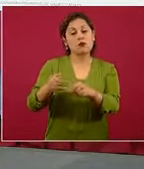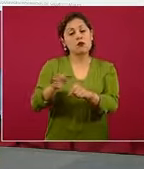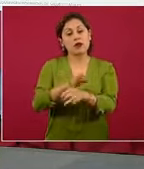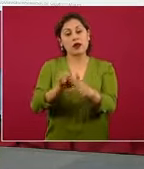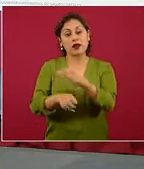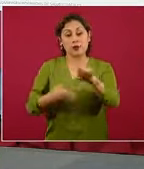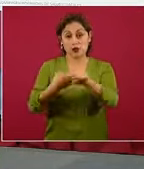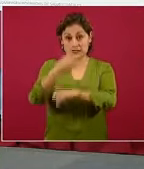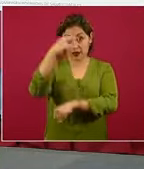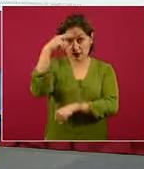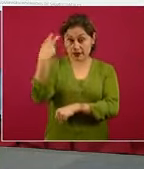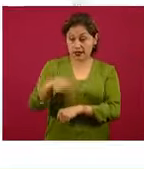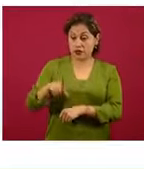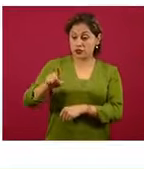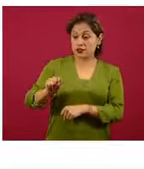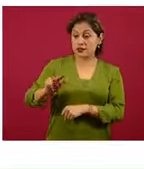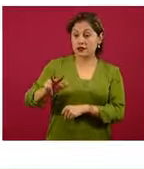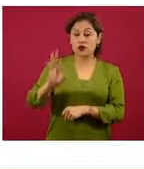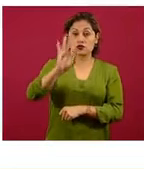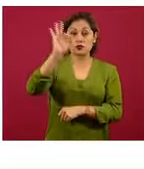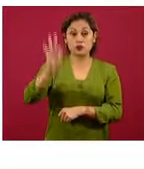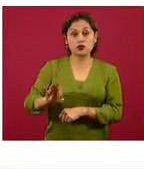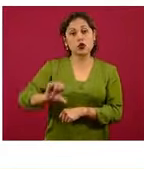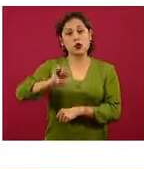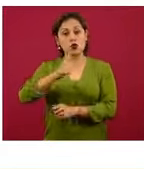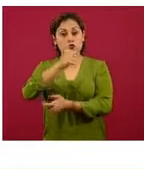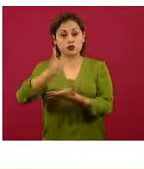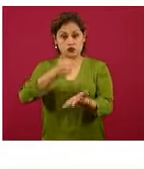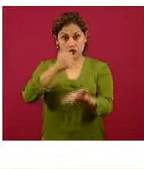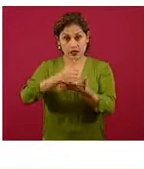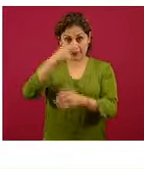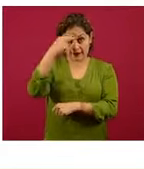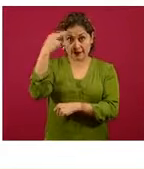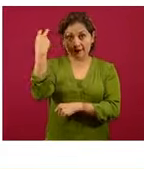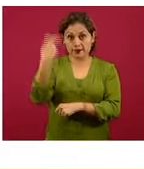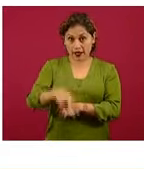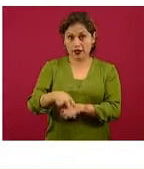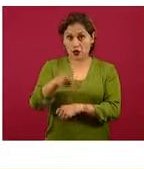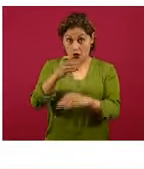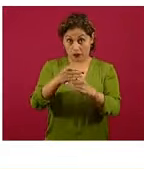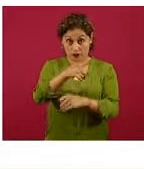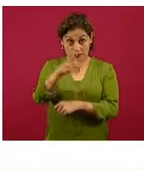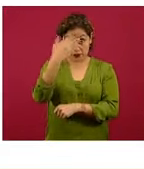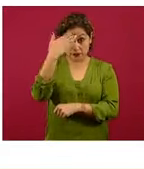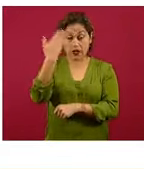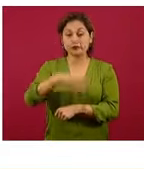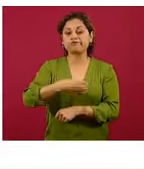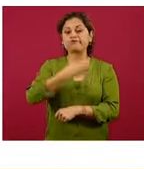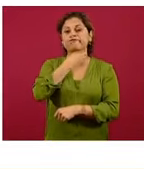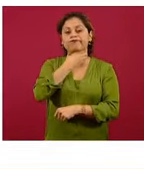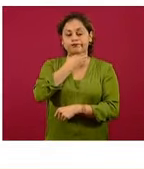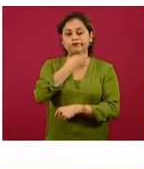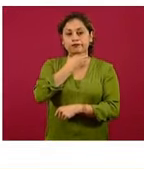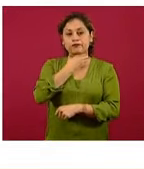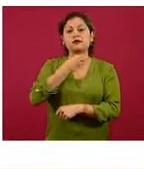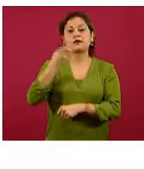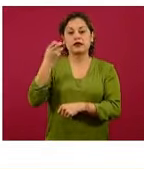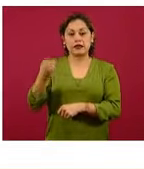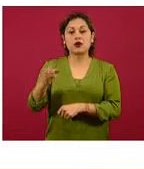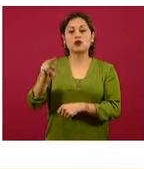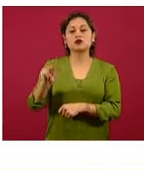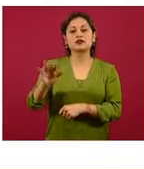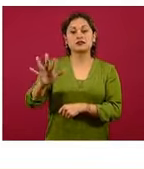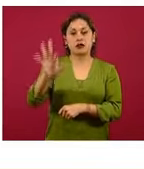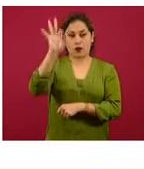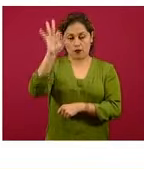con un 78% y la Ciudad de México, que sabemos el que tiene la mayor ocupación de camas IRA general, con un